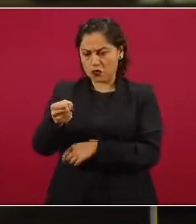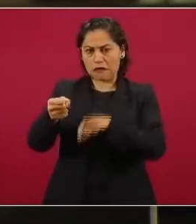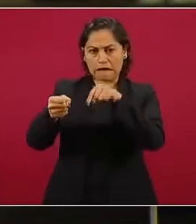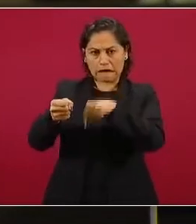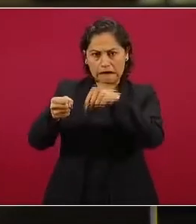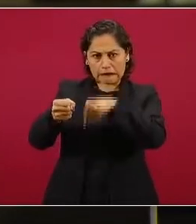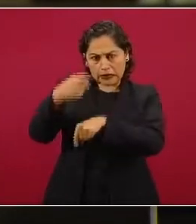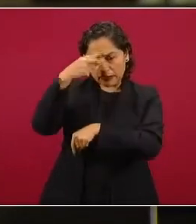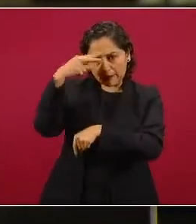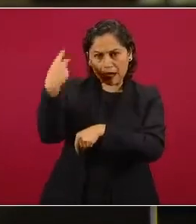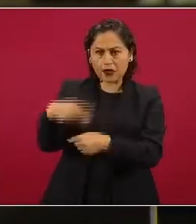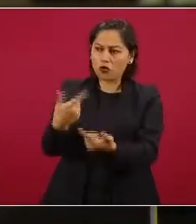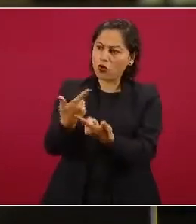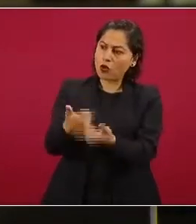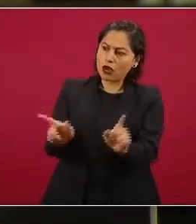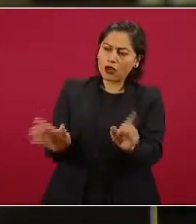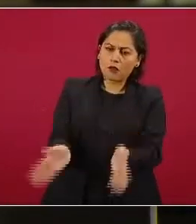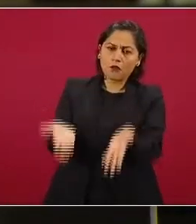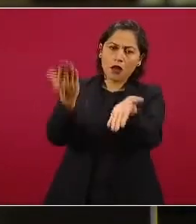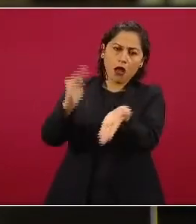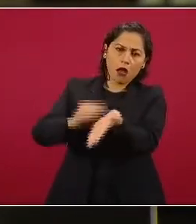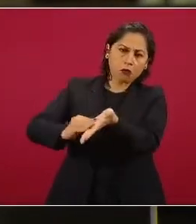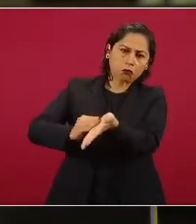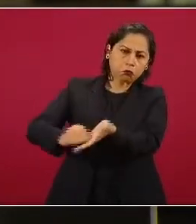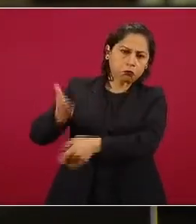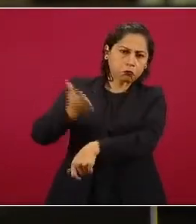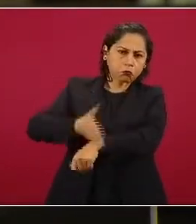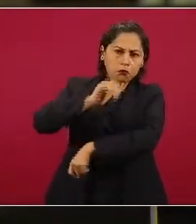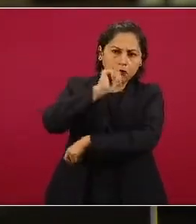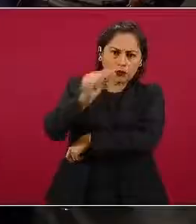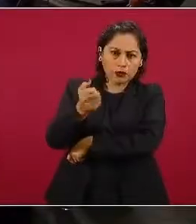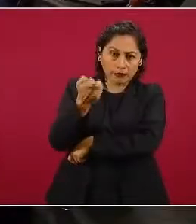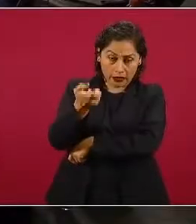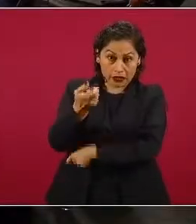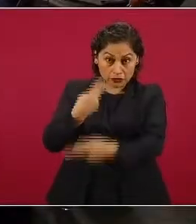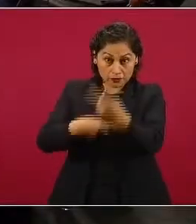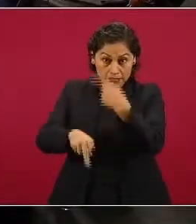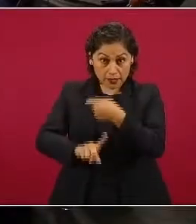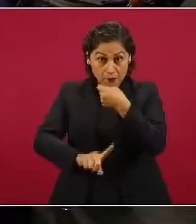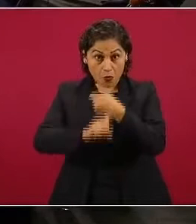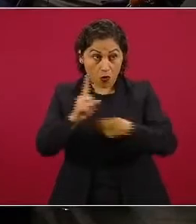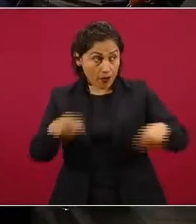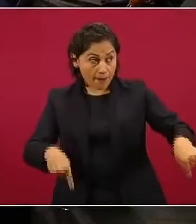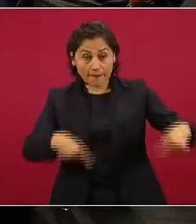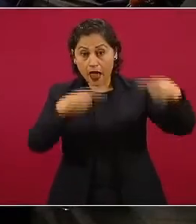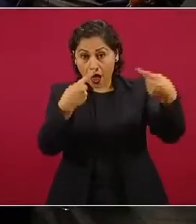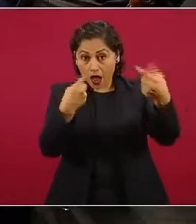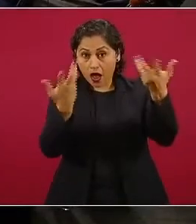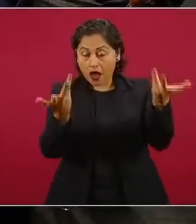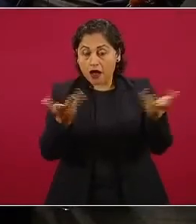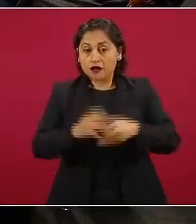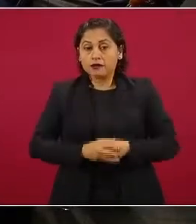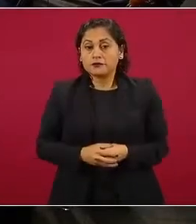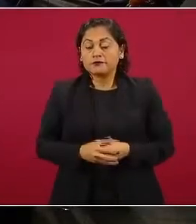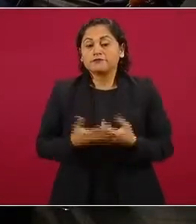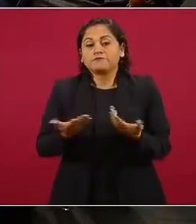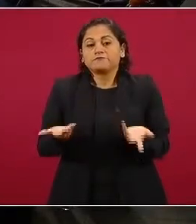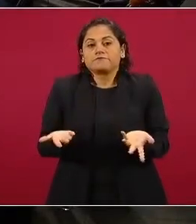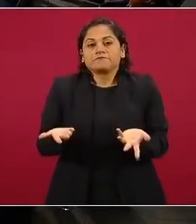es absuelto, ¿no generaría un conflicto bilateral, señor canciller? Pues yo creo que más bien